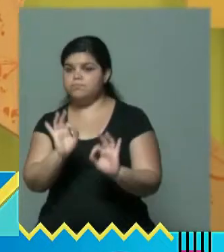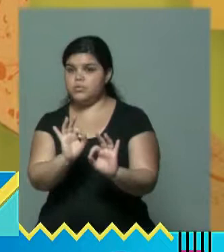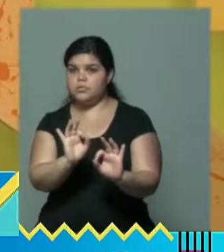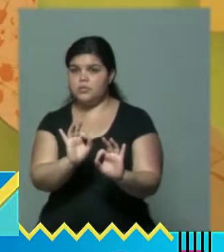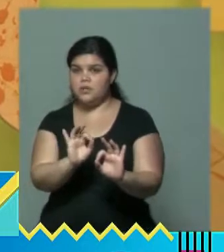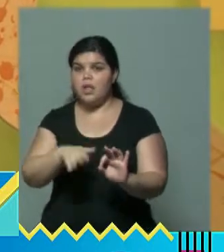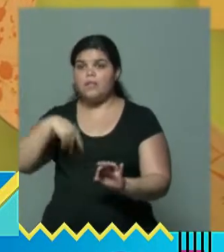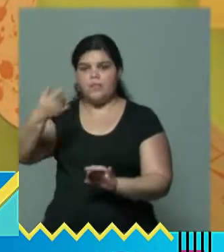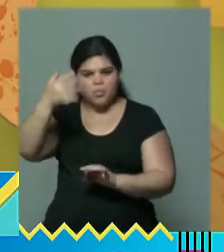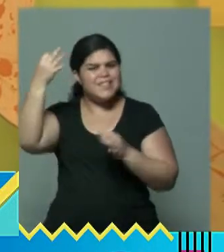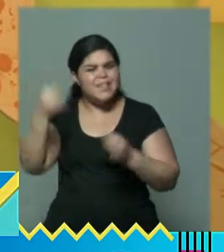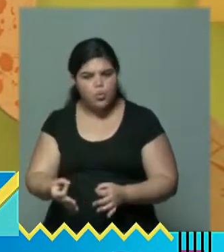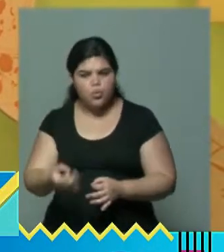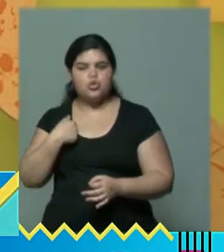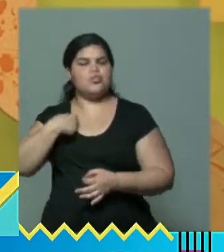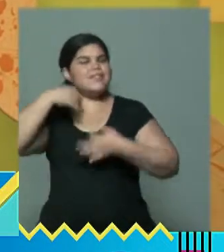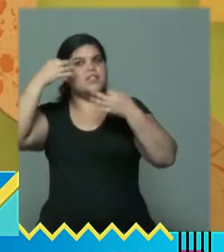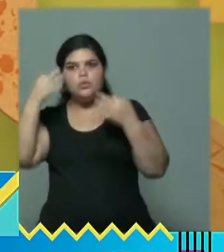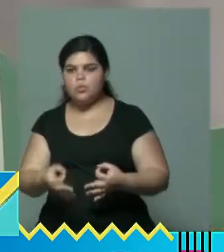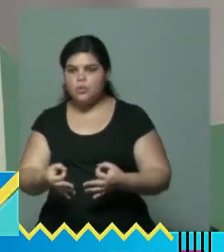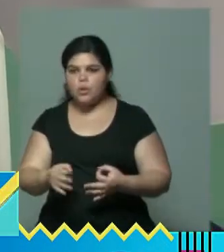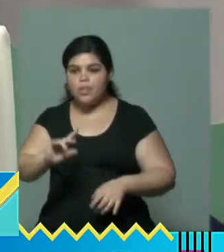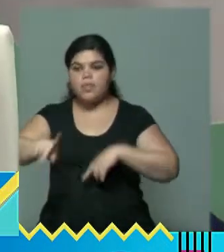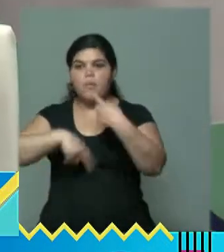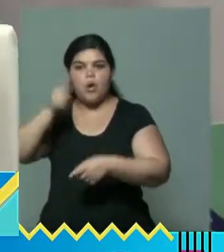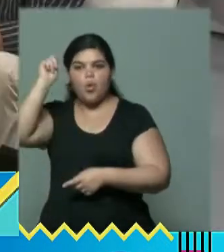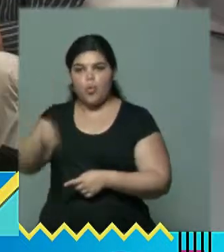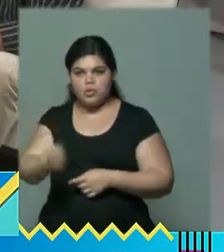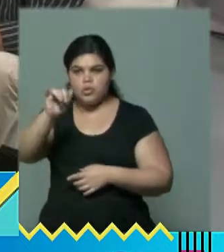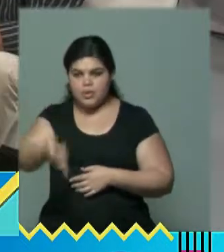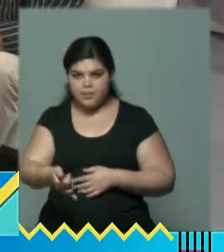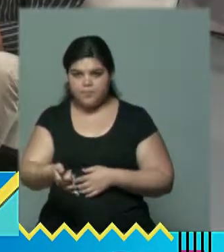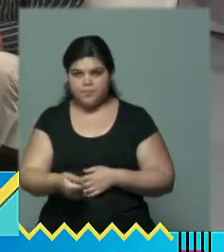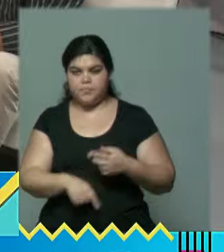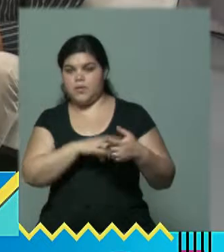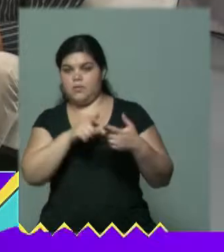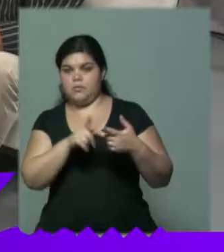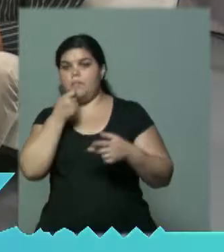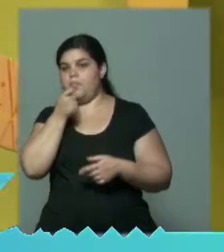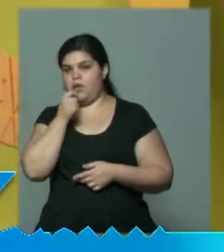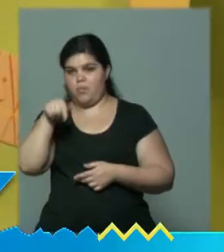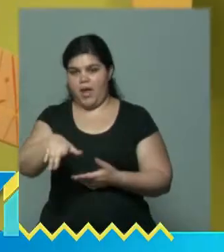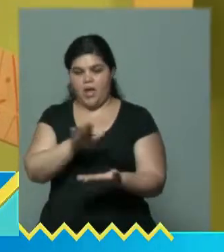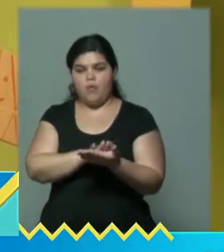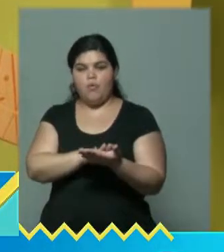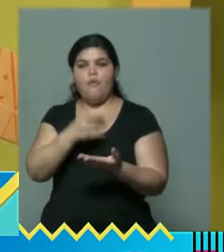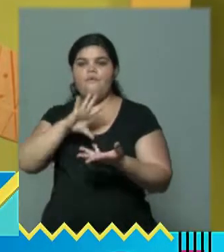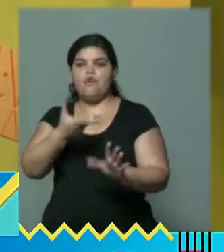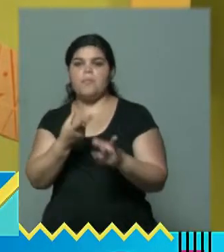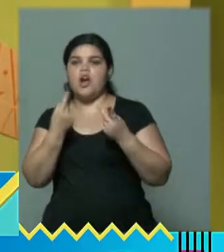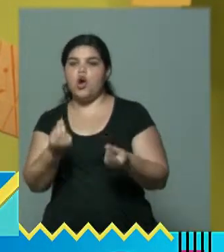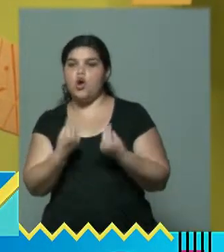llegar, te aseguro que te garantizo que se va a llegar al punto de vista judicial. 2 temas. Yo acá tengo, por ejemplo, la composición de las tarifas, ¿no?